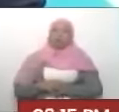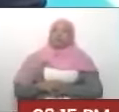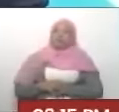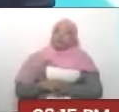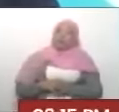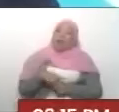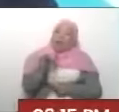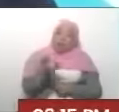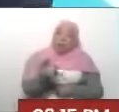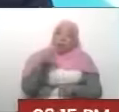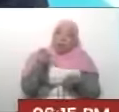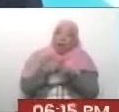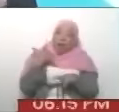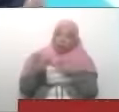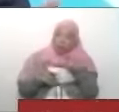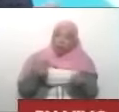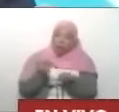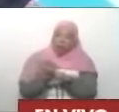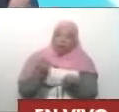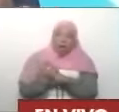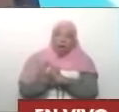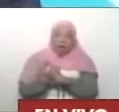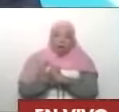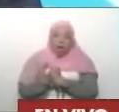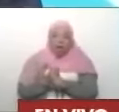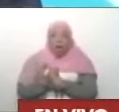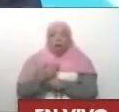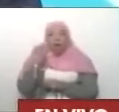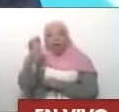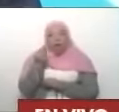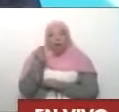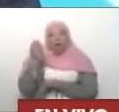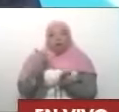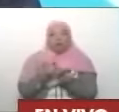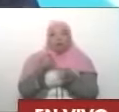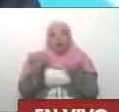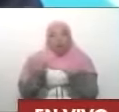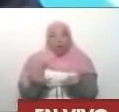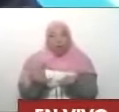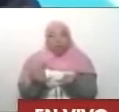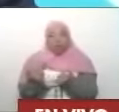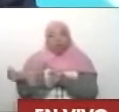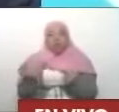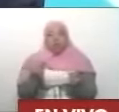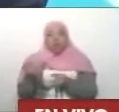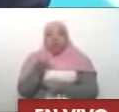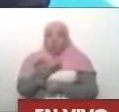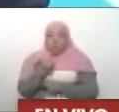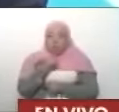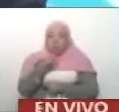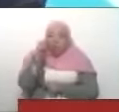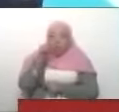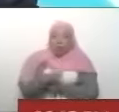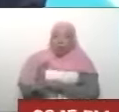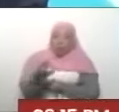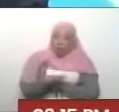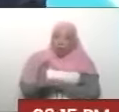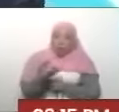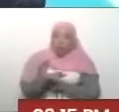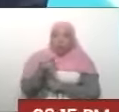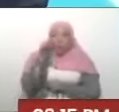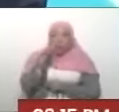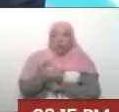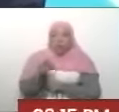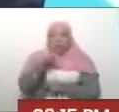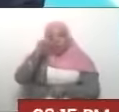actuar. Y eso habla, trayendo este análisis que usted hace a lo actual, habla de la resiliencia de este pueblo. Este pueblo